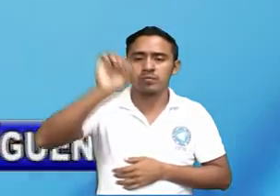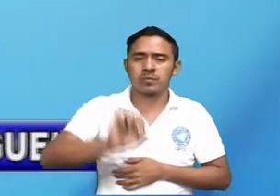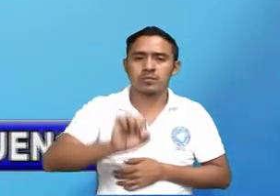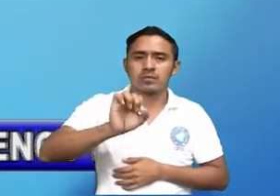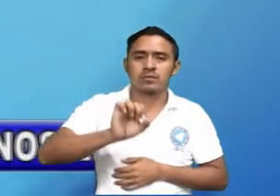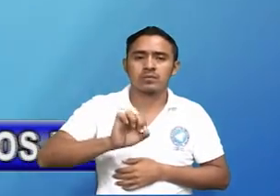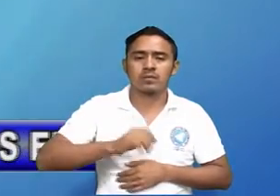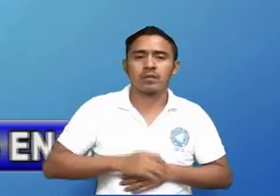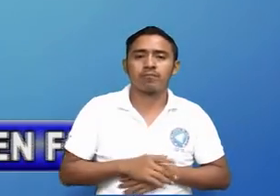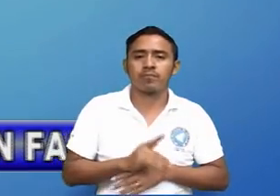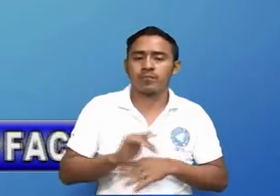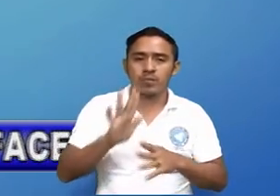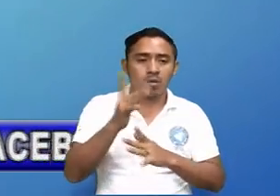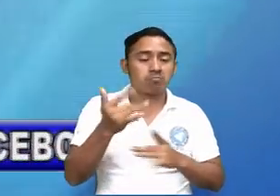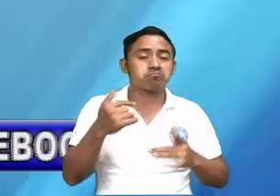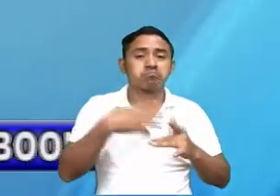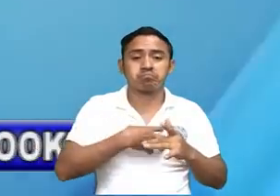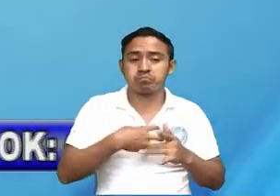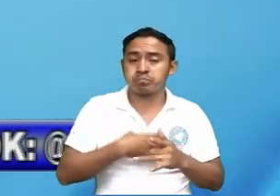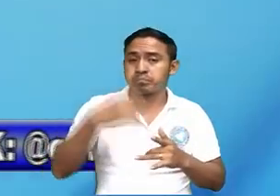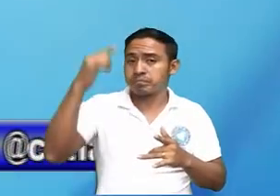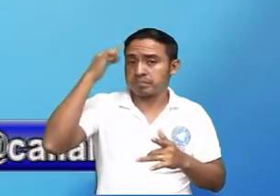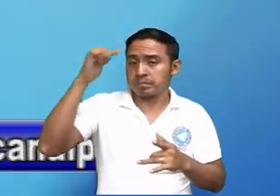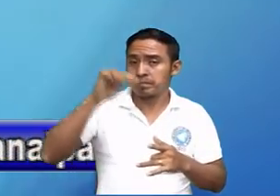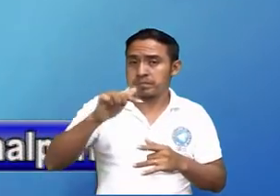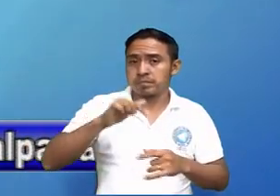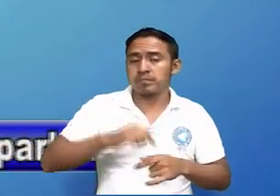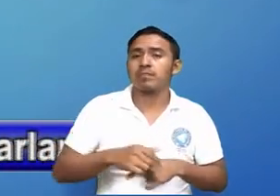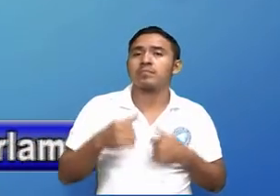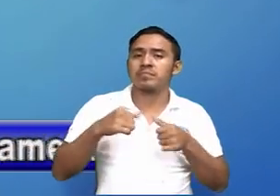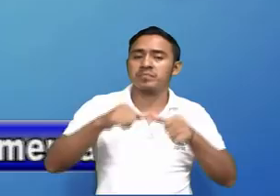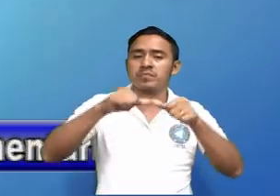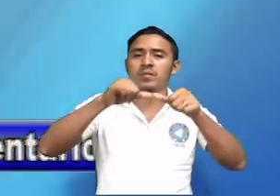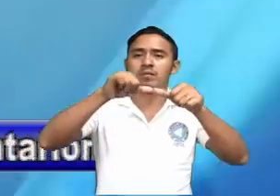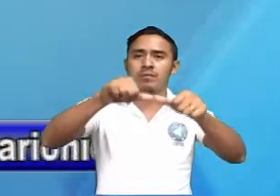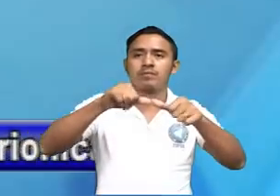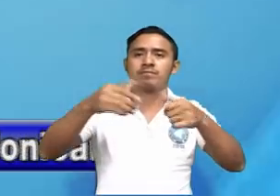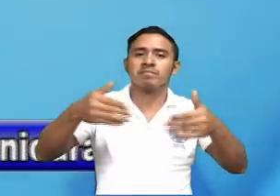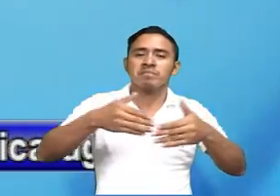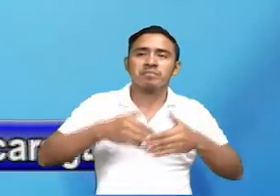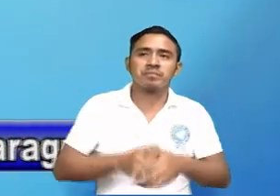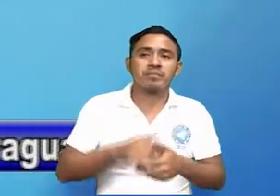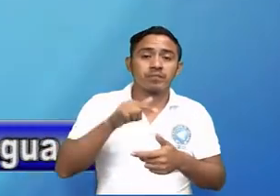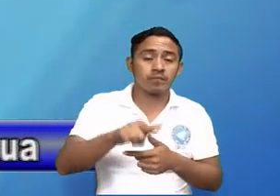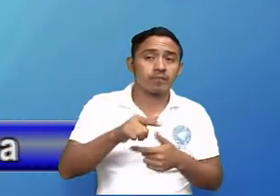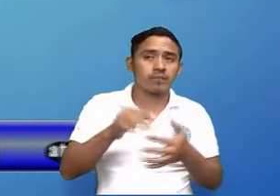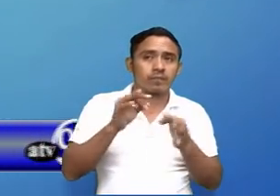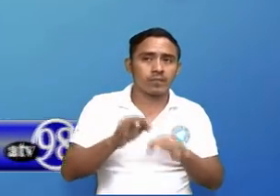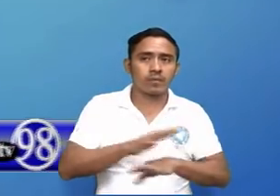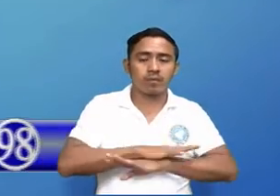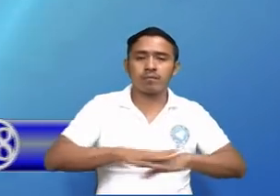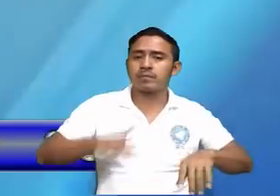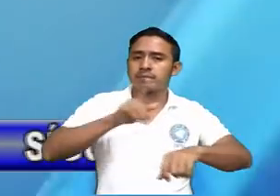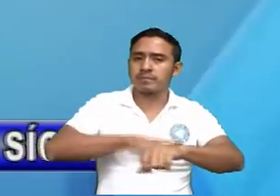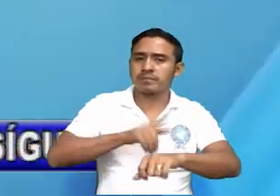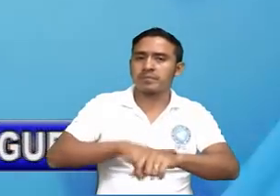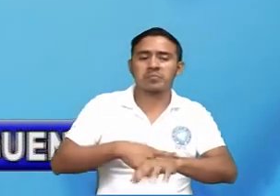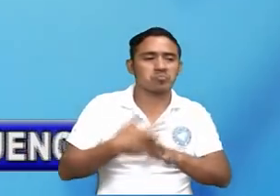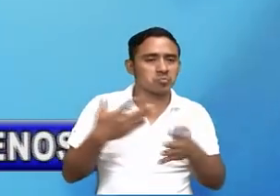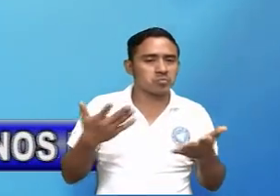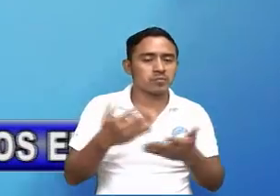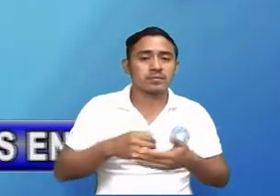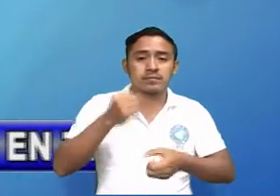59% de la meta prevista y vamos avanzando para concluir en tiempo y